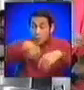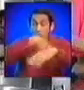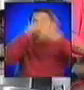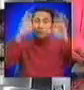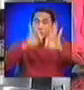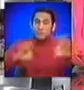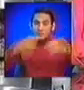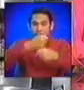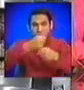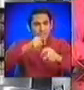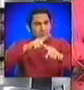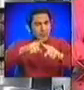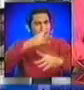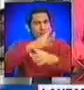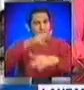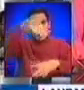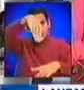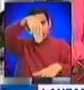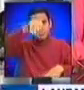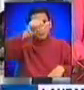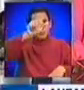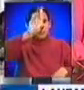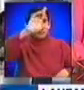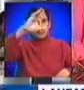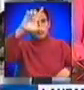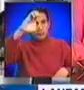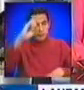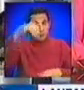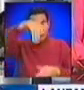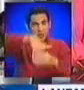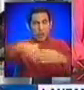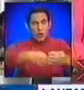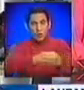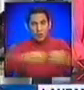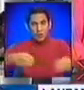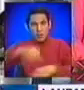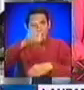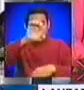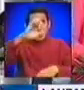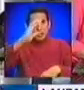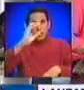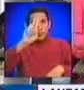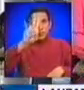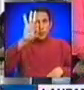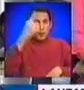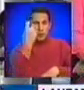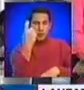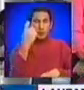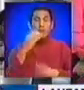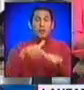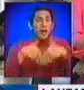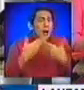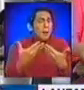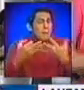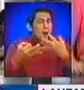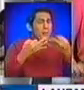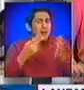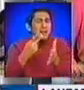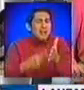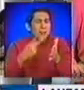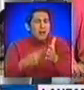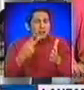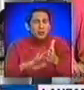Y a esta hora vamos a hacer contacto con Marcelo Castañeda. Él se encuentra en las instalaciones del EQ911, esto en la vía San Borondón, para contarnos